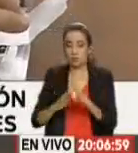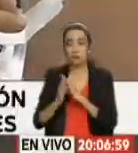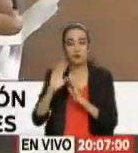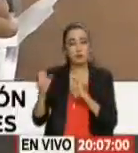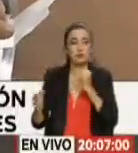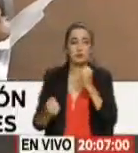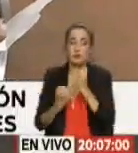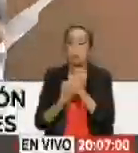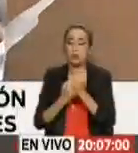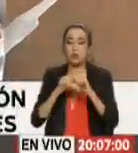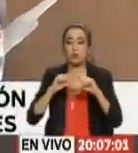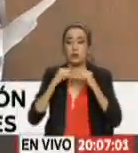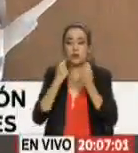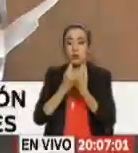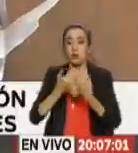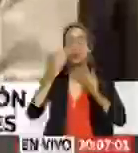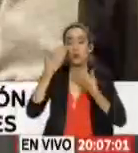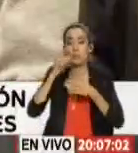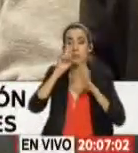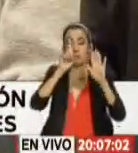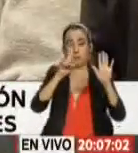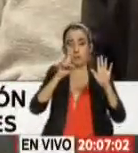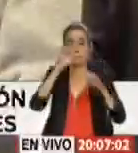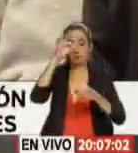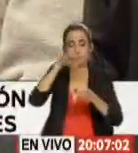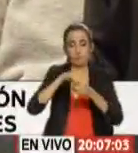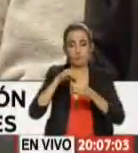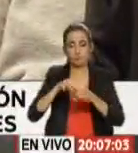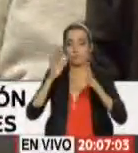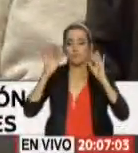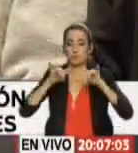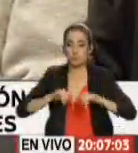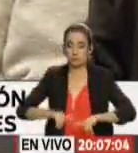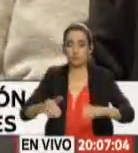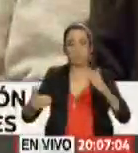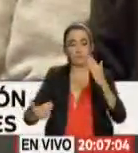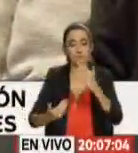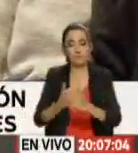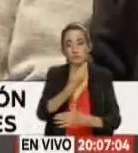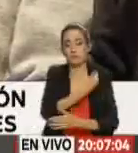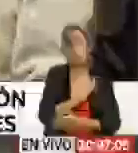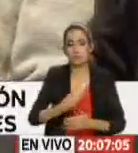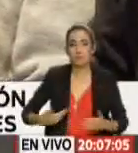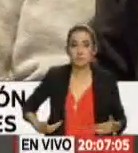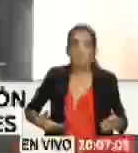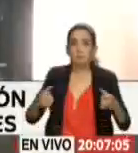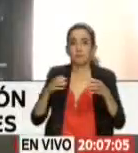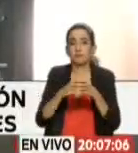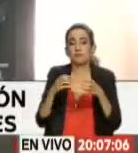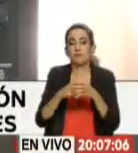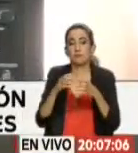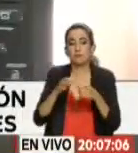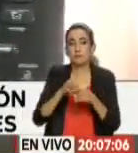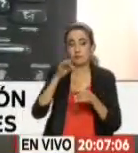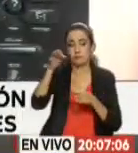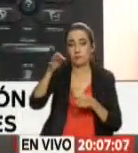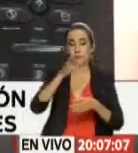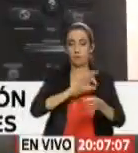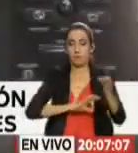opcionado por el Partido Social Cristiano Madera de Guerrero en las urnas, se hubiera convertido en el presidente de la Junta Parroquial.